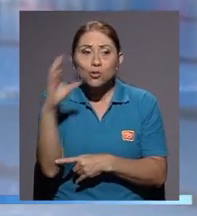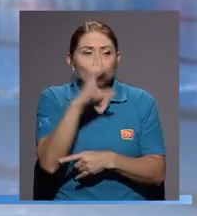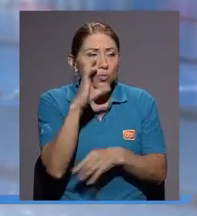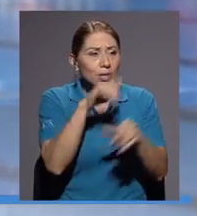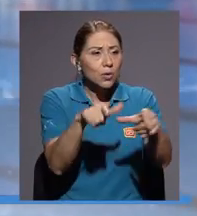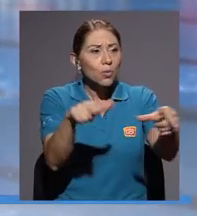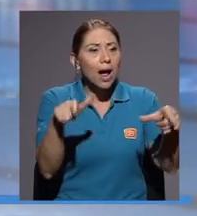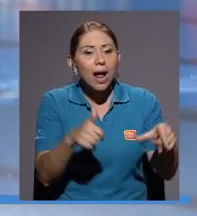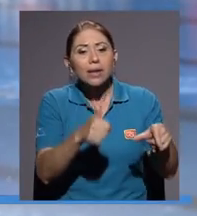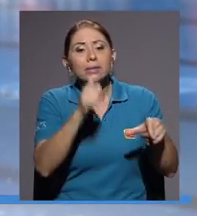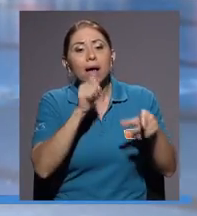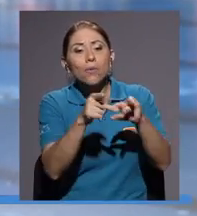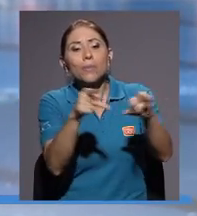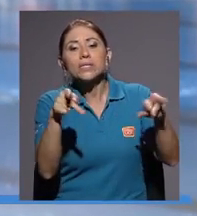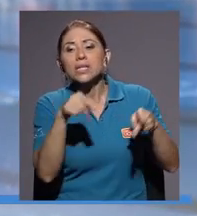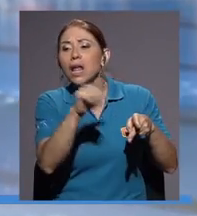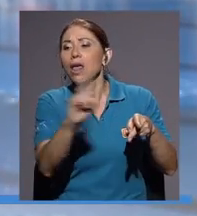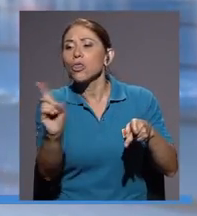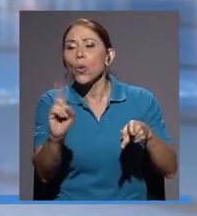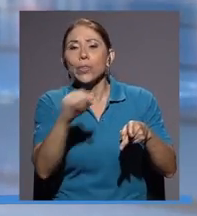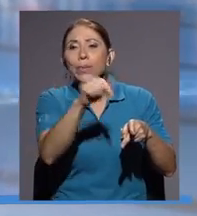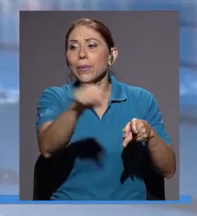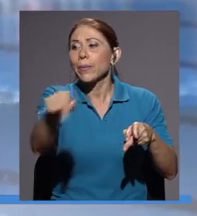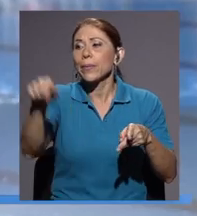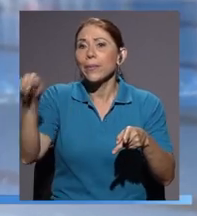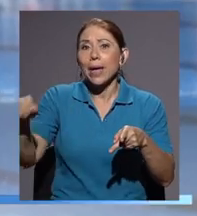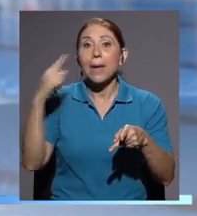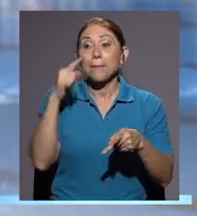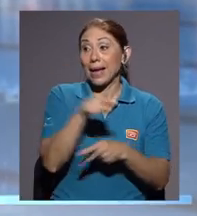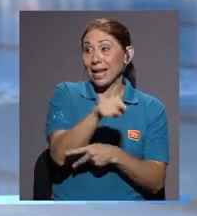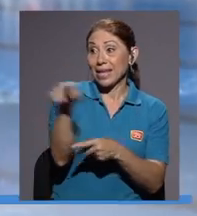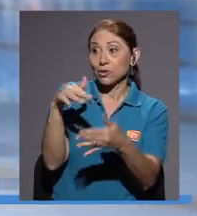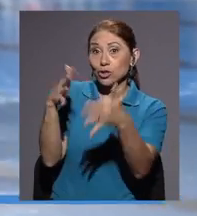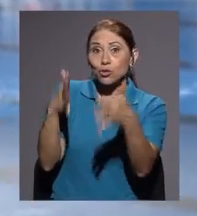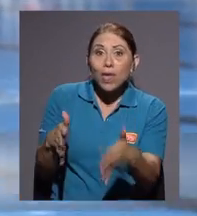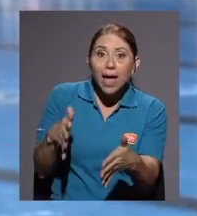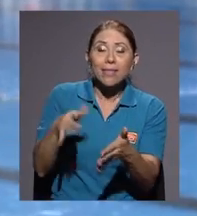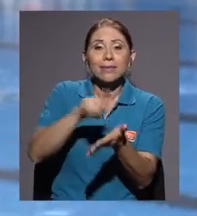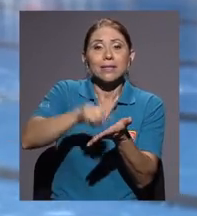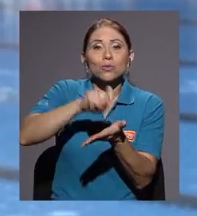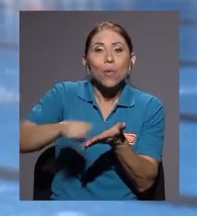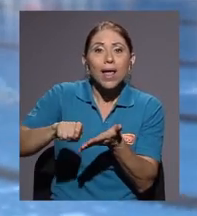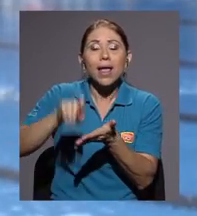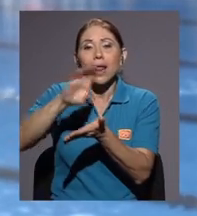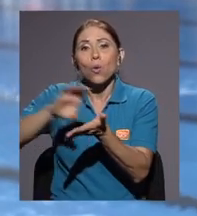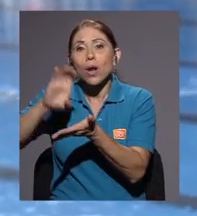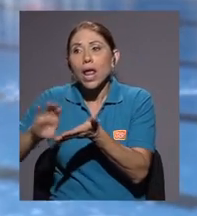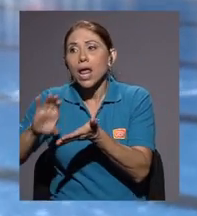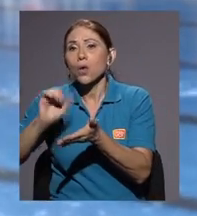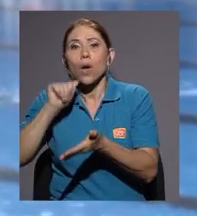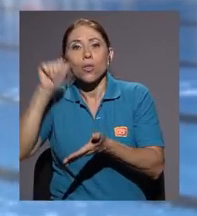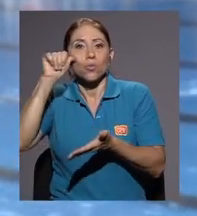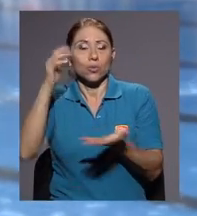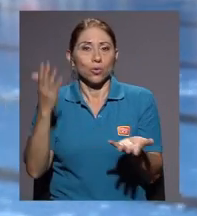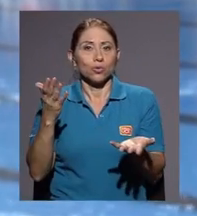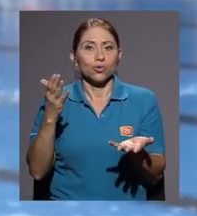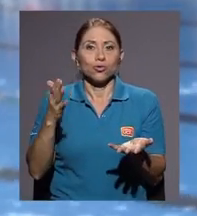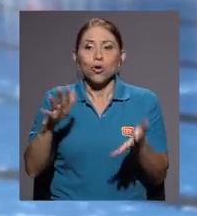brindarle posibilidades a los estudiantes, ya sea de escuela, de colegio o adultos que atiendan, y que no sea